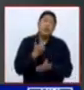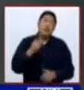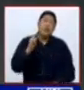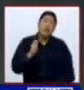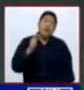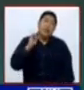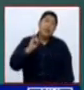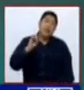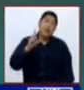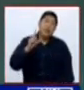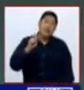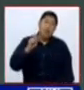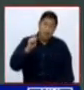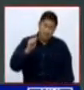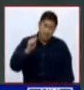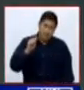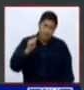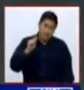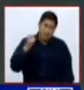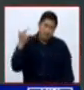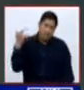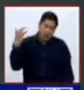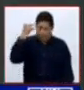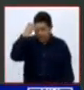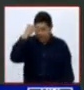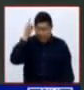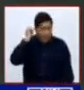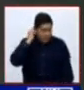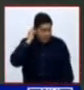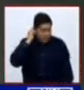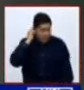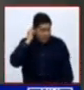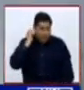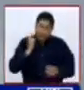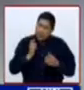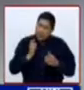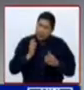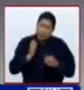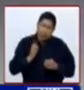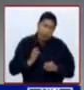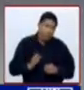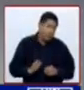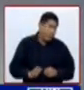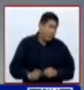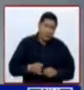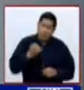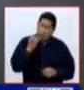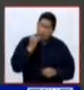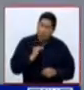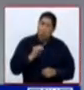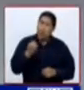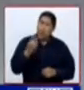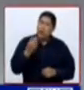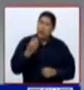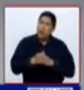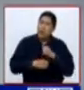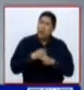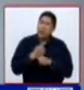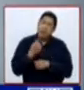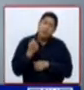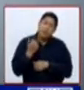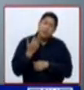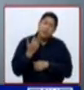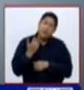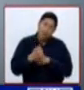del Alto. ¿Hasta qué punto llega? Pero bueno, en este caso tuvieron piedad de esas personas porque son menores entre 14 y 15 y